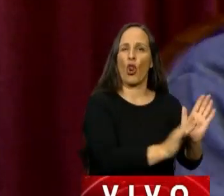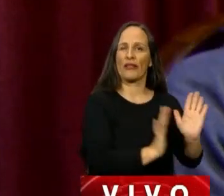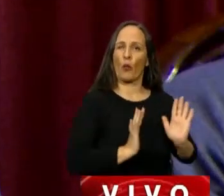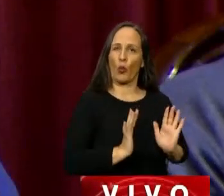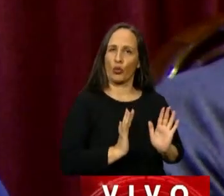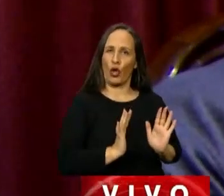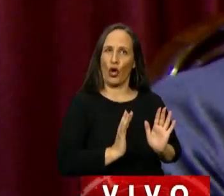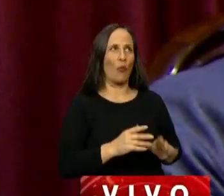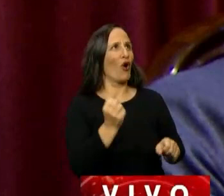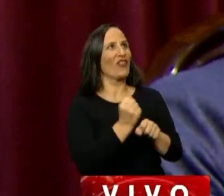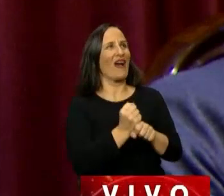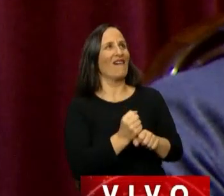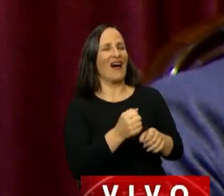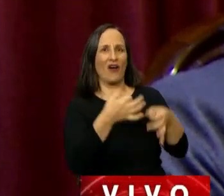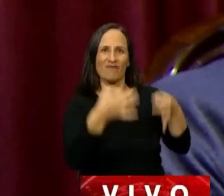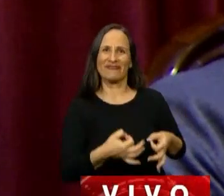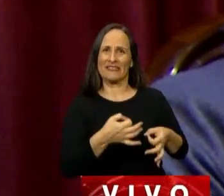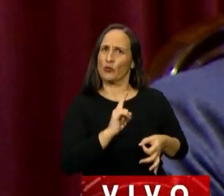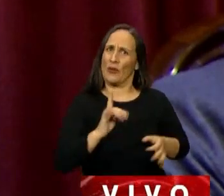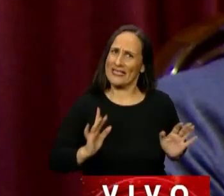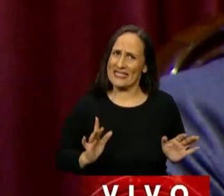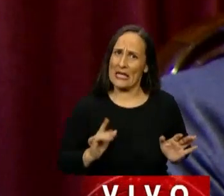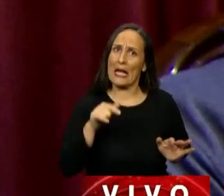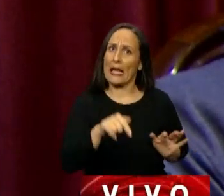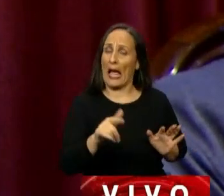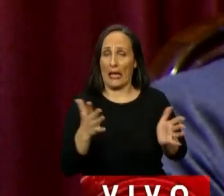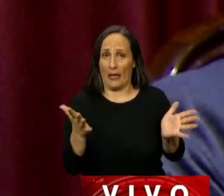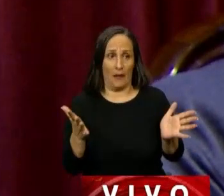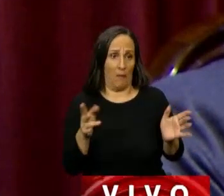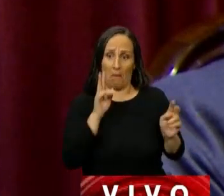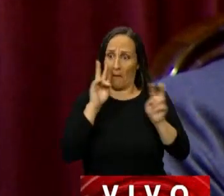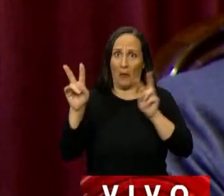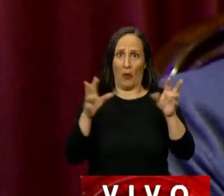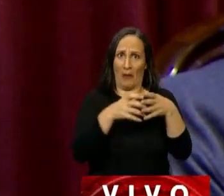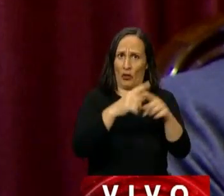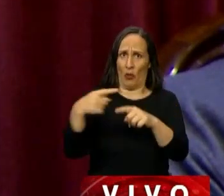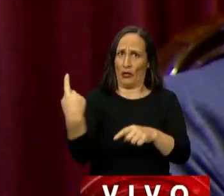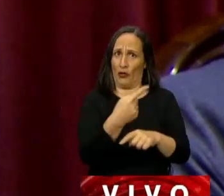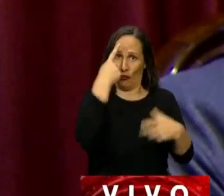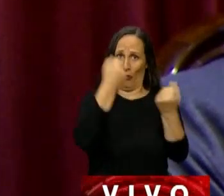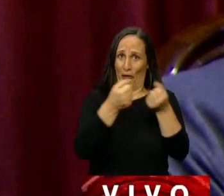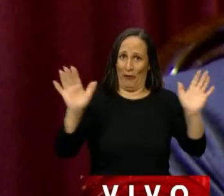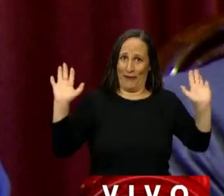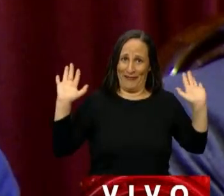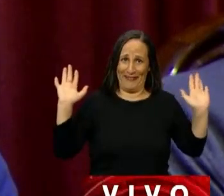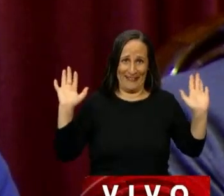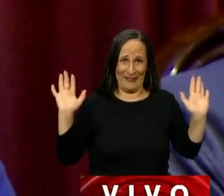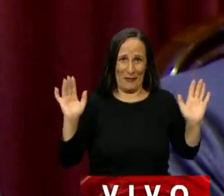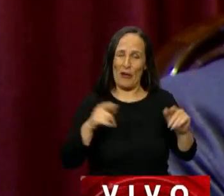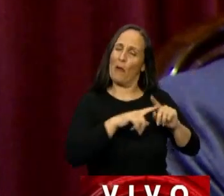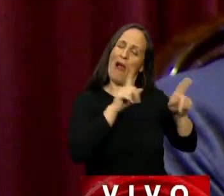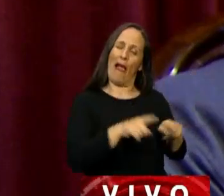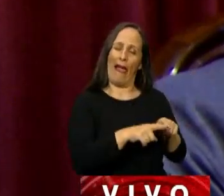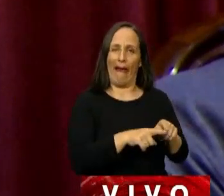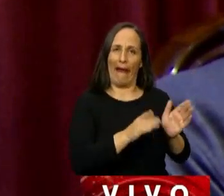laboral, y en eso no hay grieta. No hay grieta absolutamente en esta utilización de la modalidad del monotributo